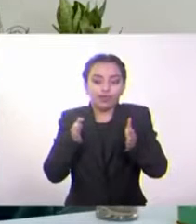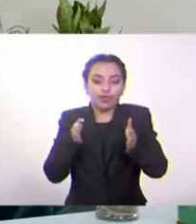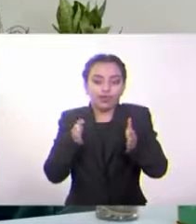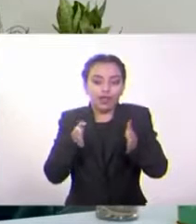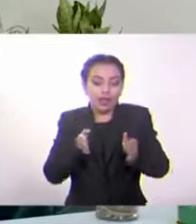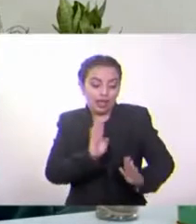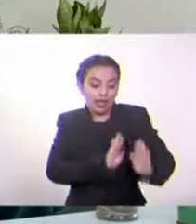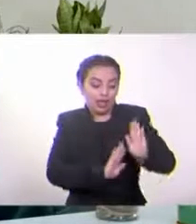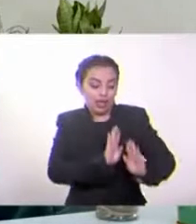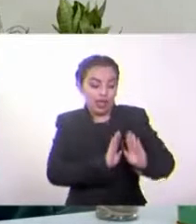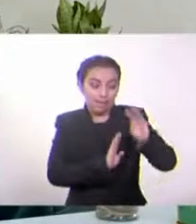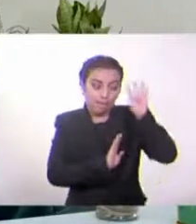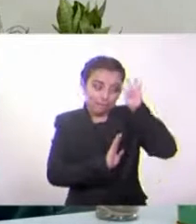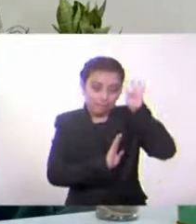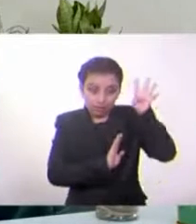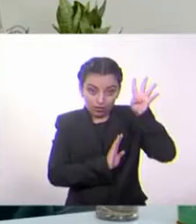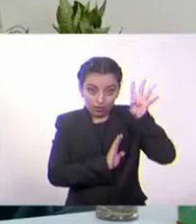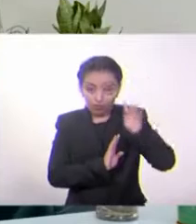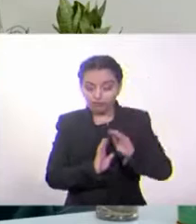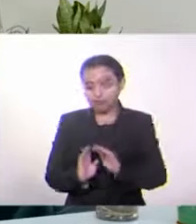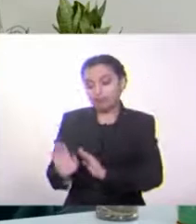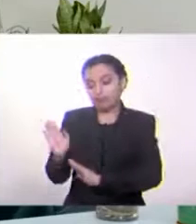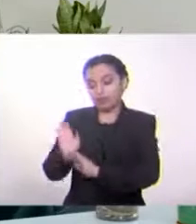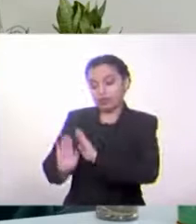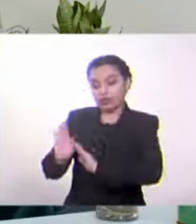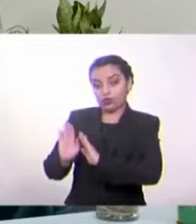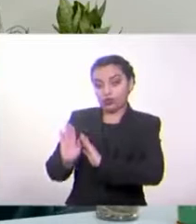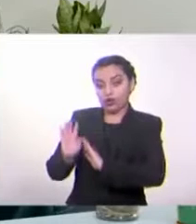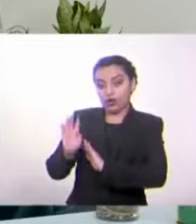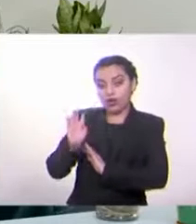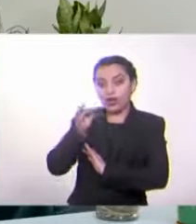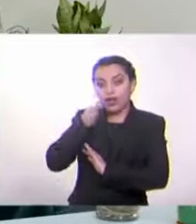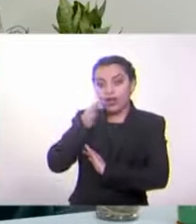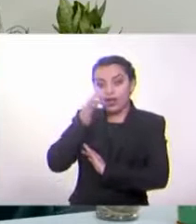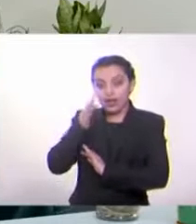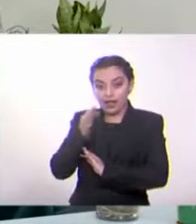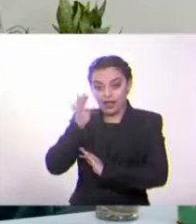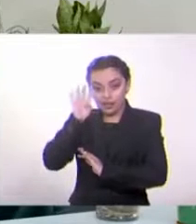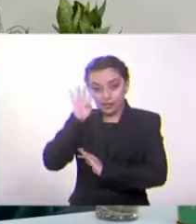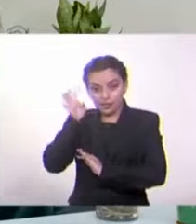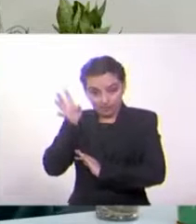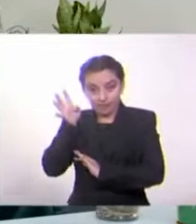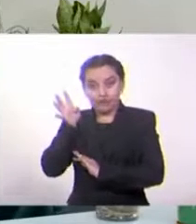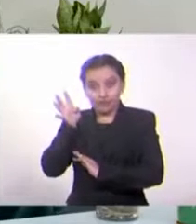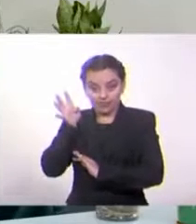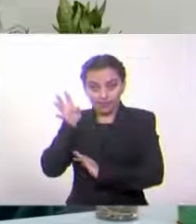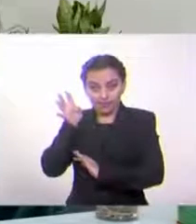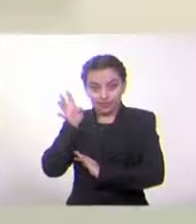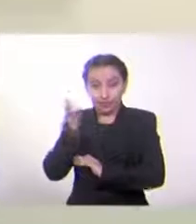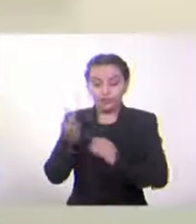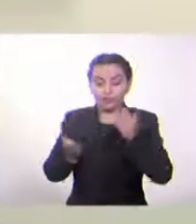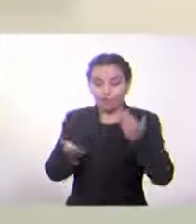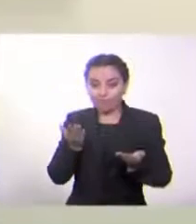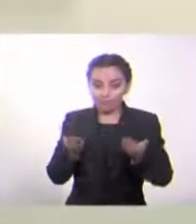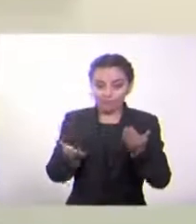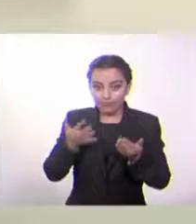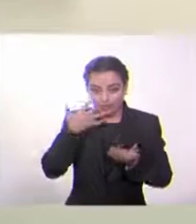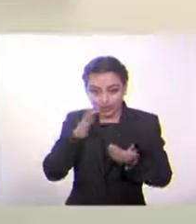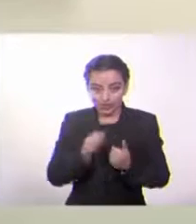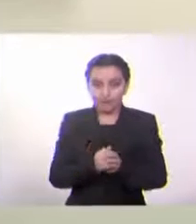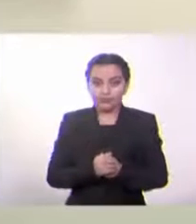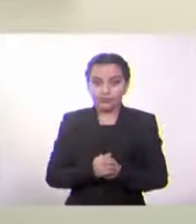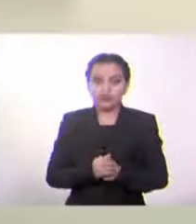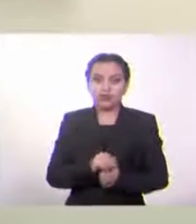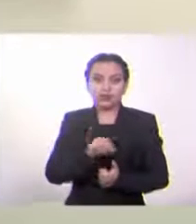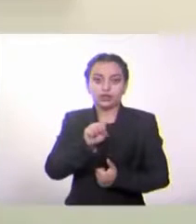qué? Porque en algunos lugares podemos encontrar que una leyenda es conocida como un mito. Por ejemplo, la ciguanaba en